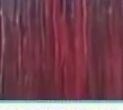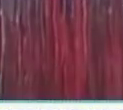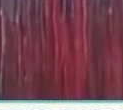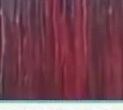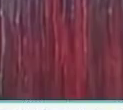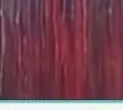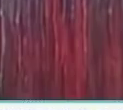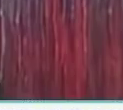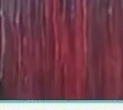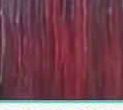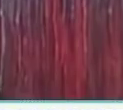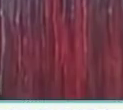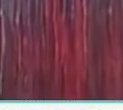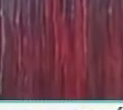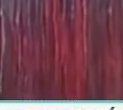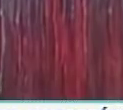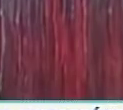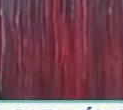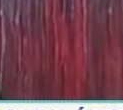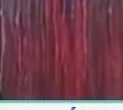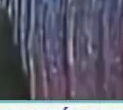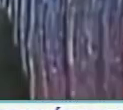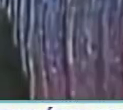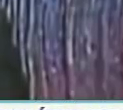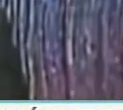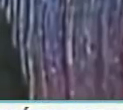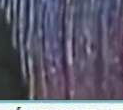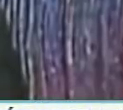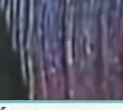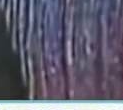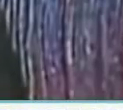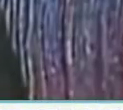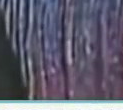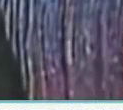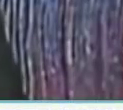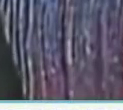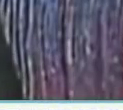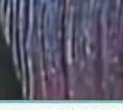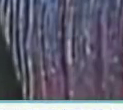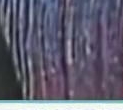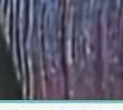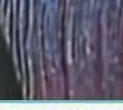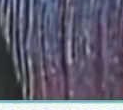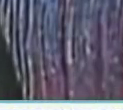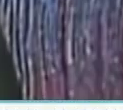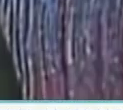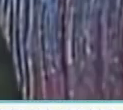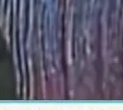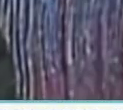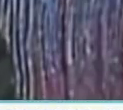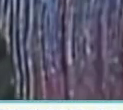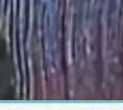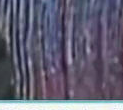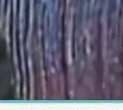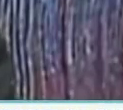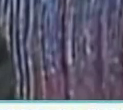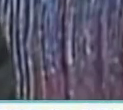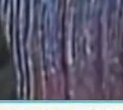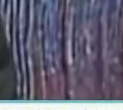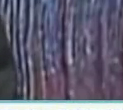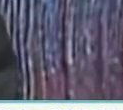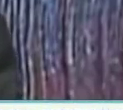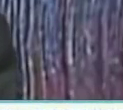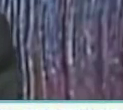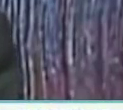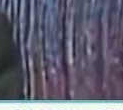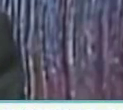avanzado en un proceso sólido de paz, es también gracias a la dedicación